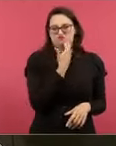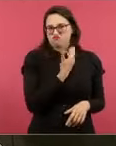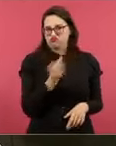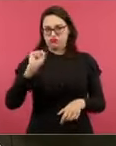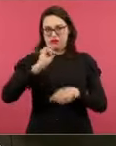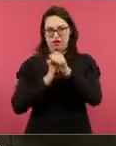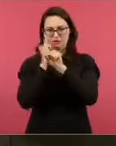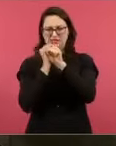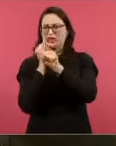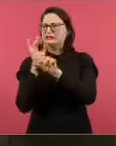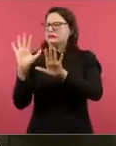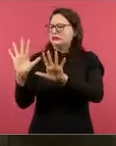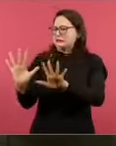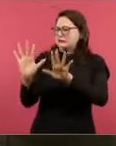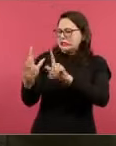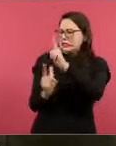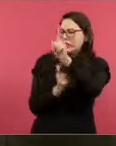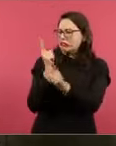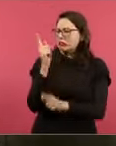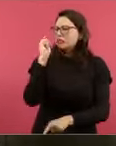que, ¿qué me quieres decir?